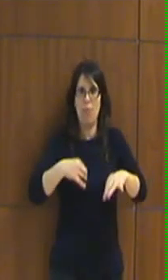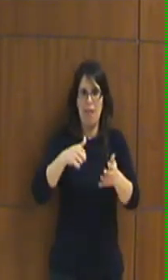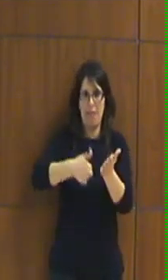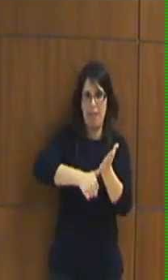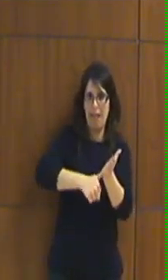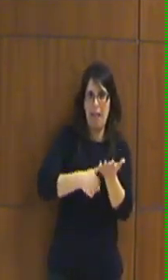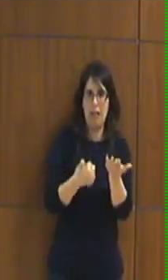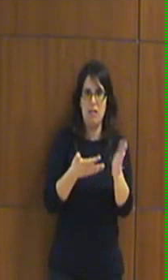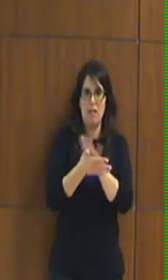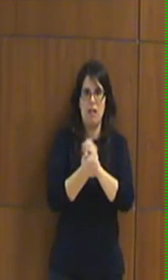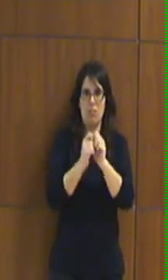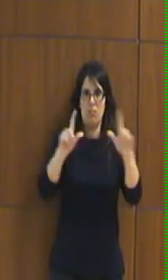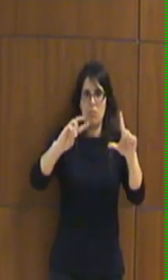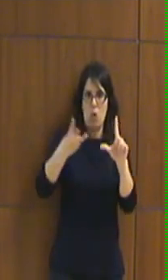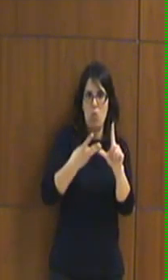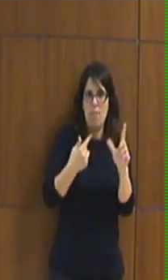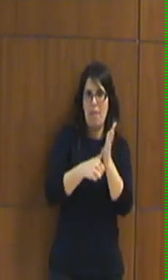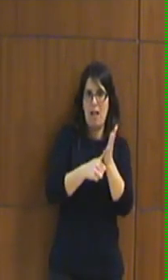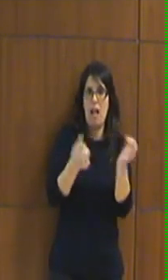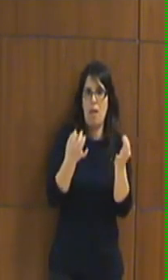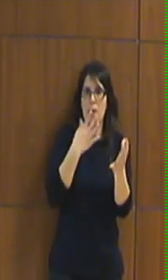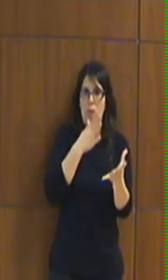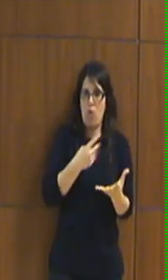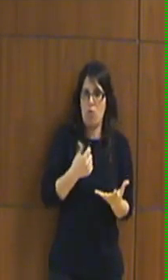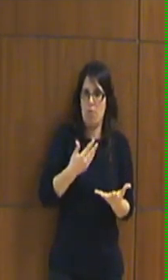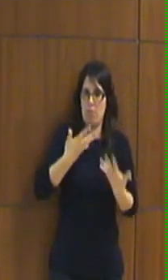debían ser amigables, que la administración.